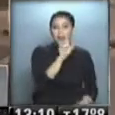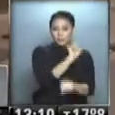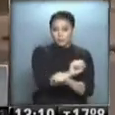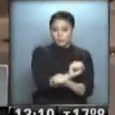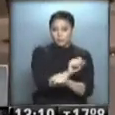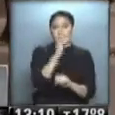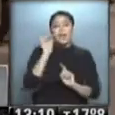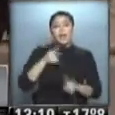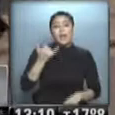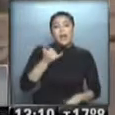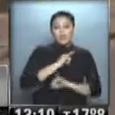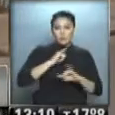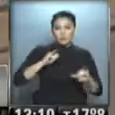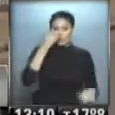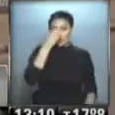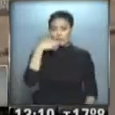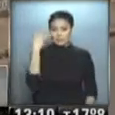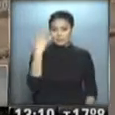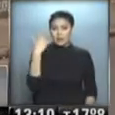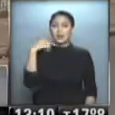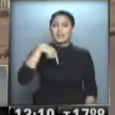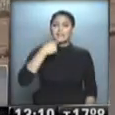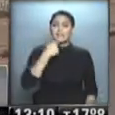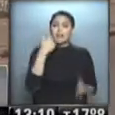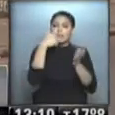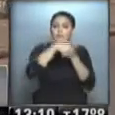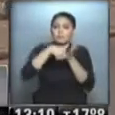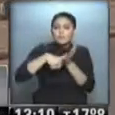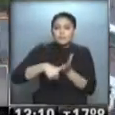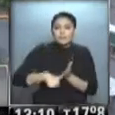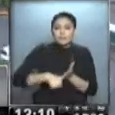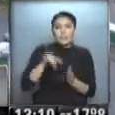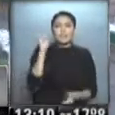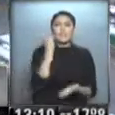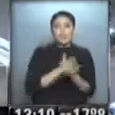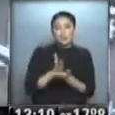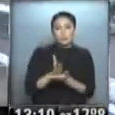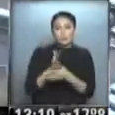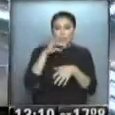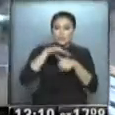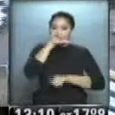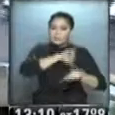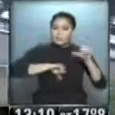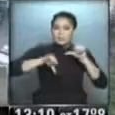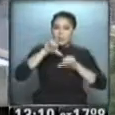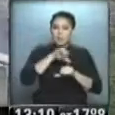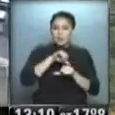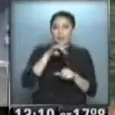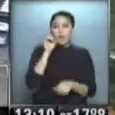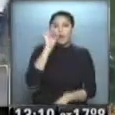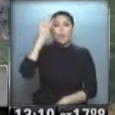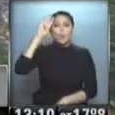bien, fuentes judiciales informaron a TELAM que el Servicio de Huellas Digitales Genéticas de la Facultad de Farmacia y Bioquímica de la